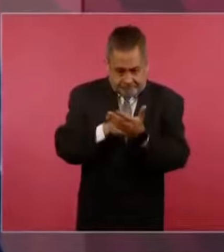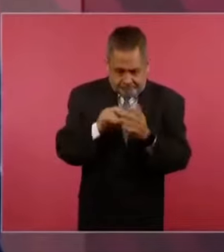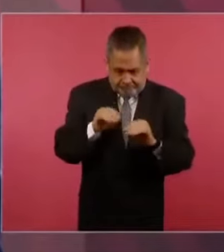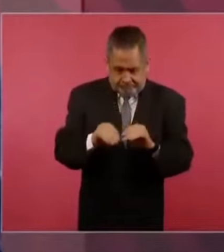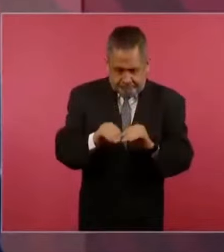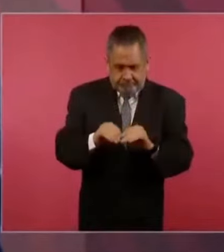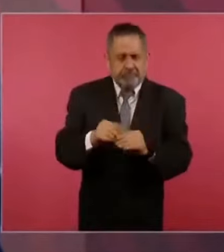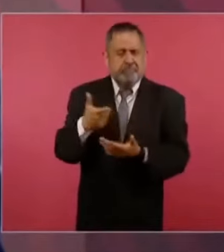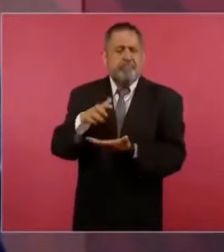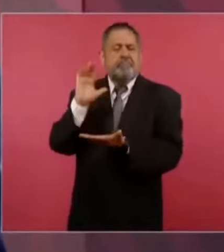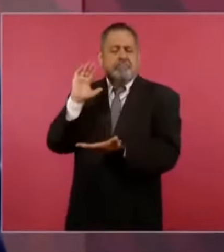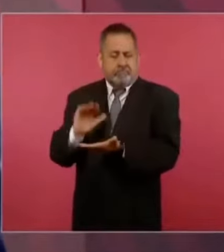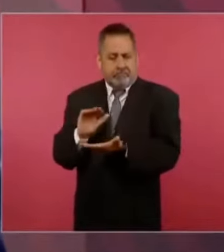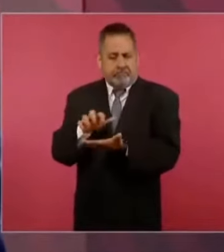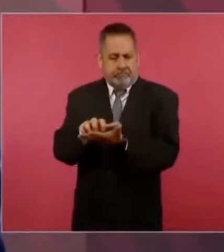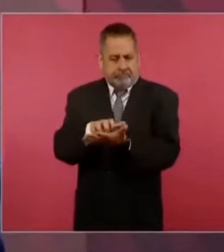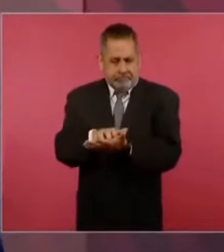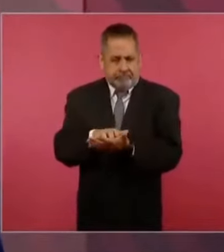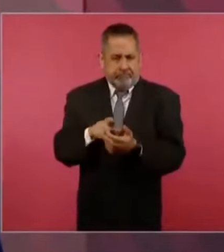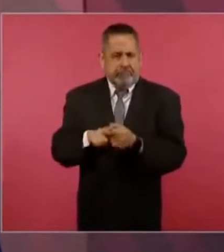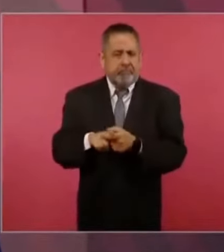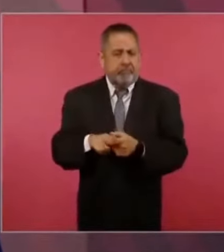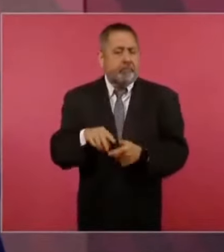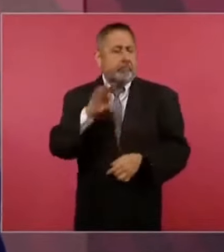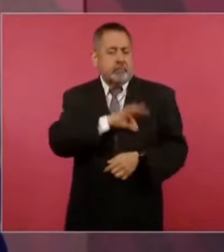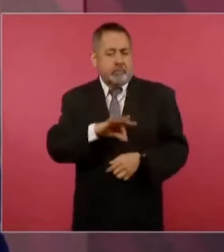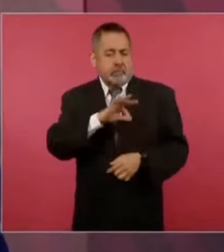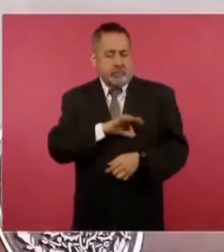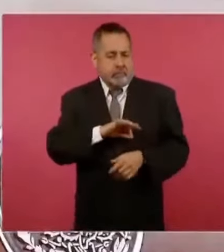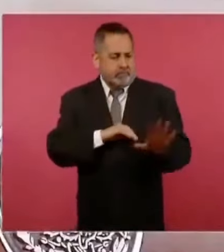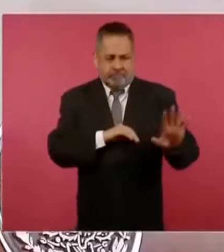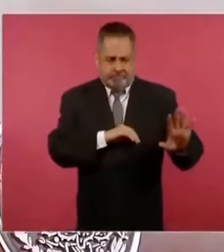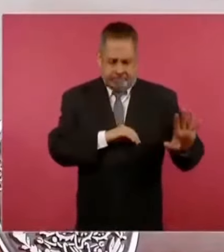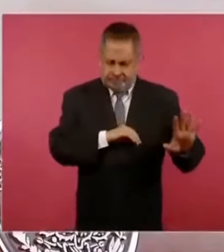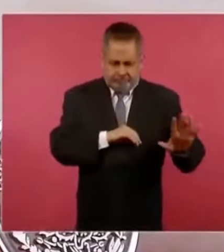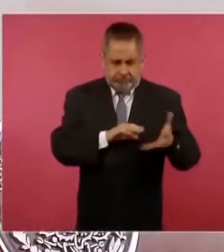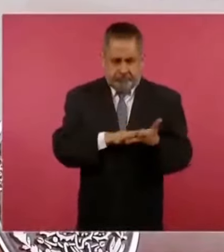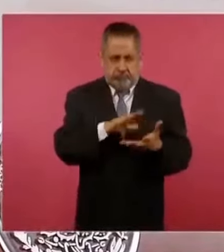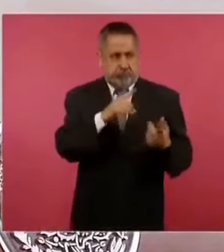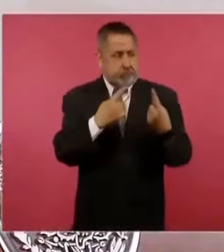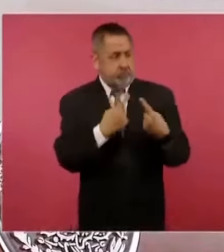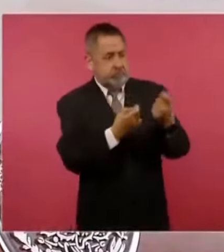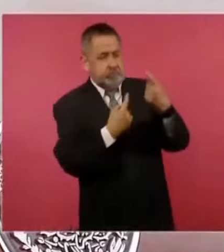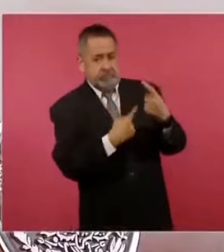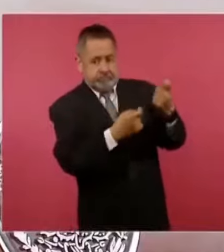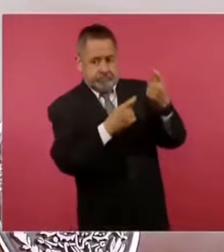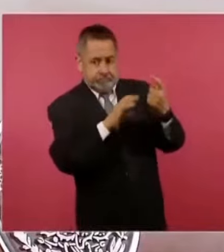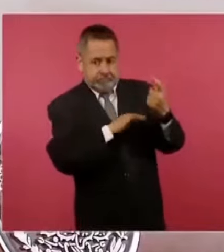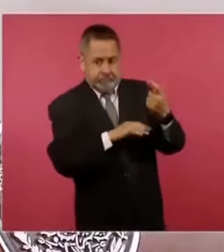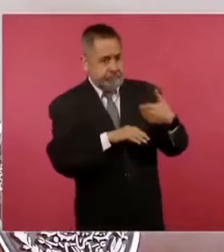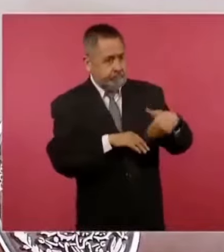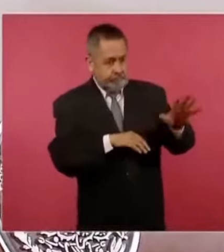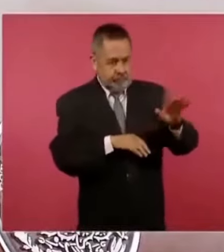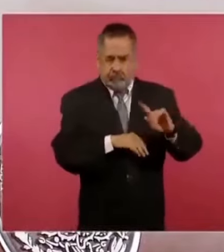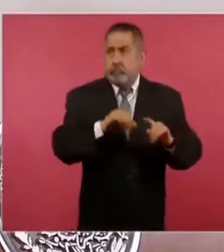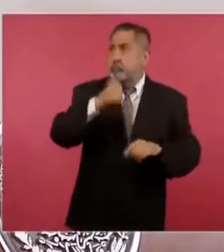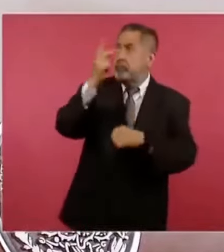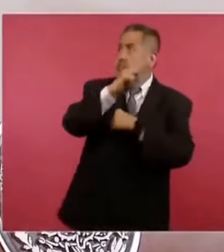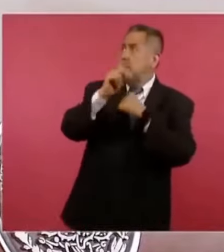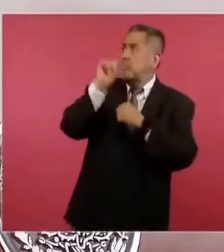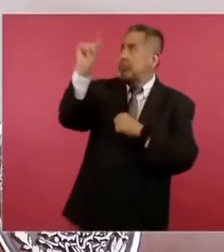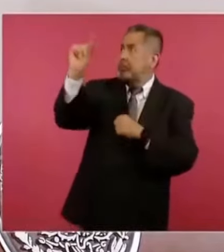se redujo el cobro de comisiones porque cobraban más que en otros